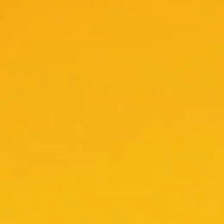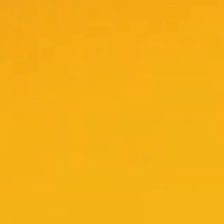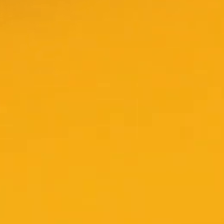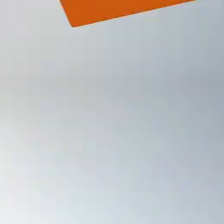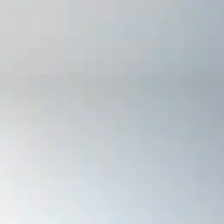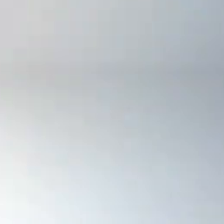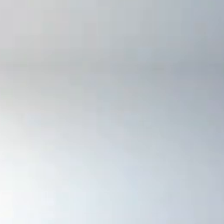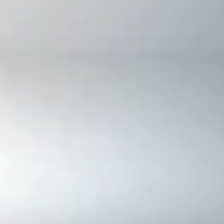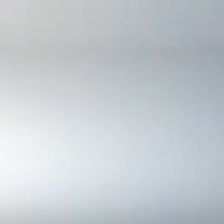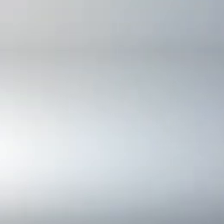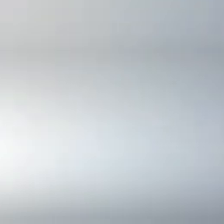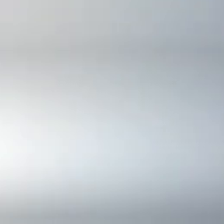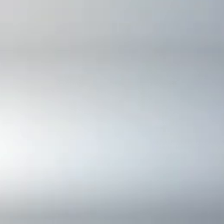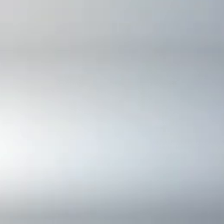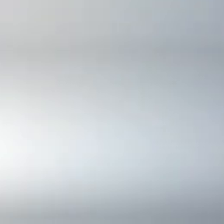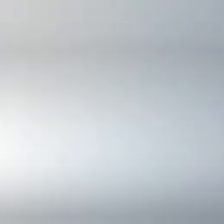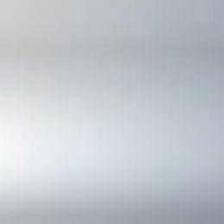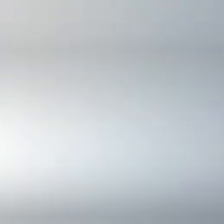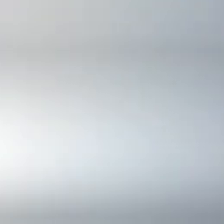¡Gracias!